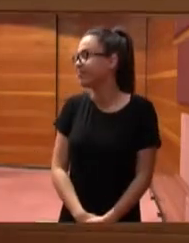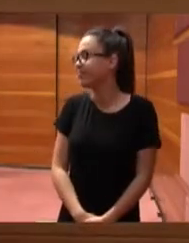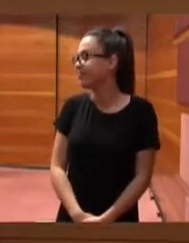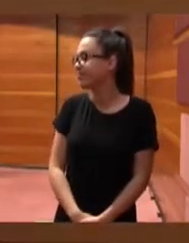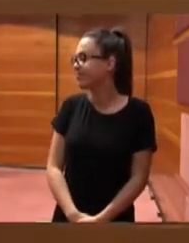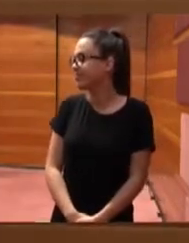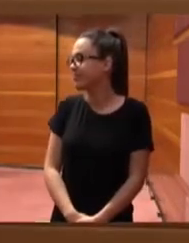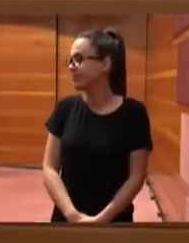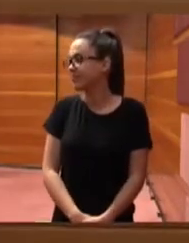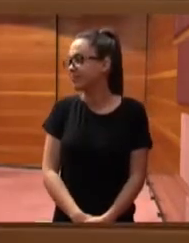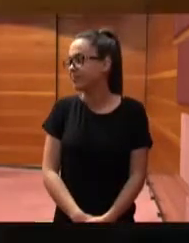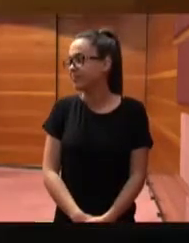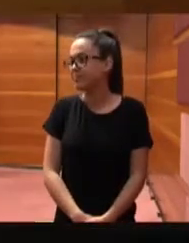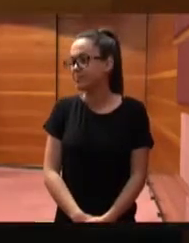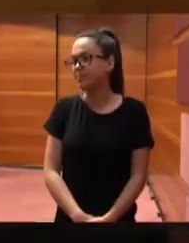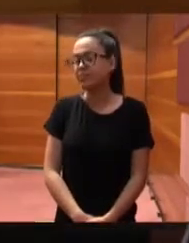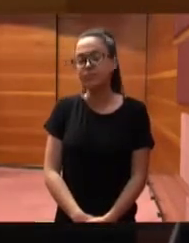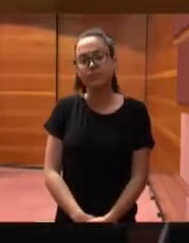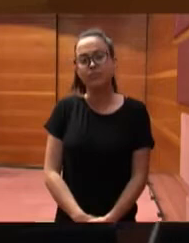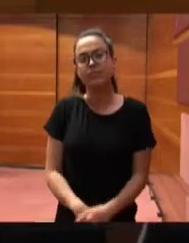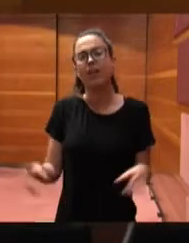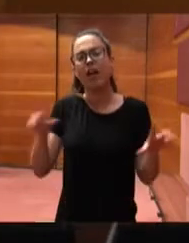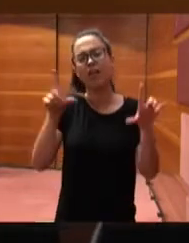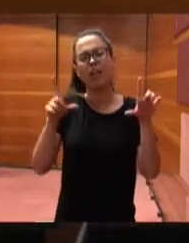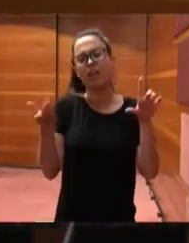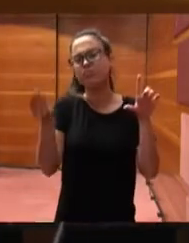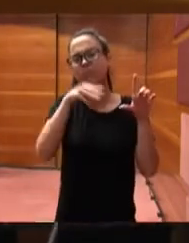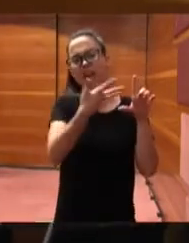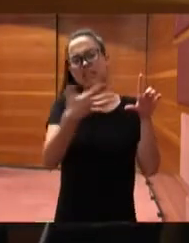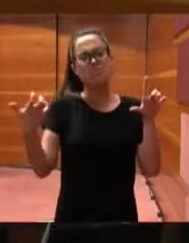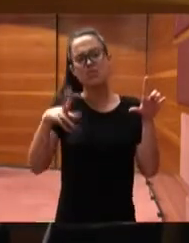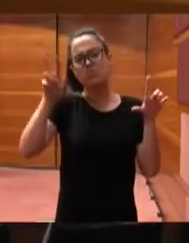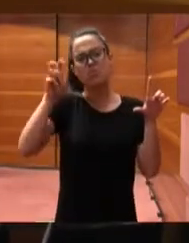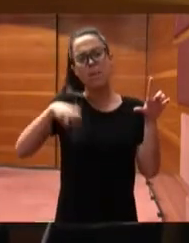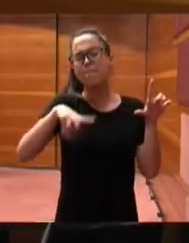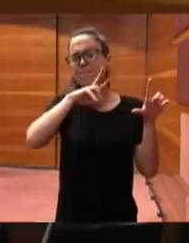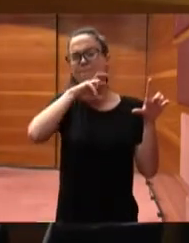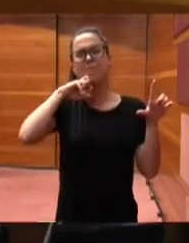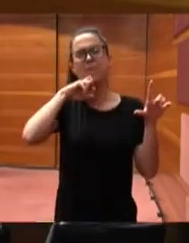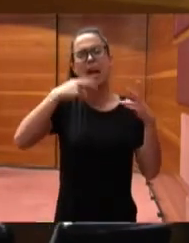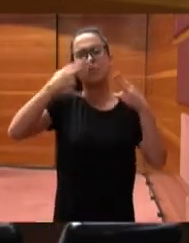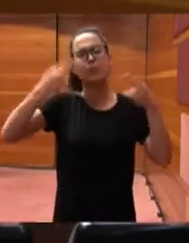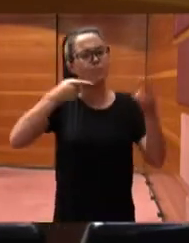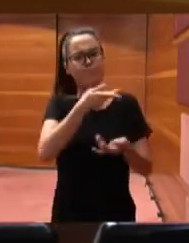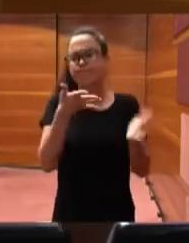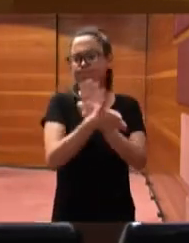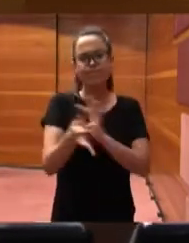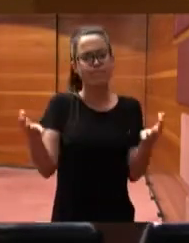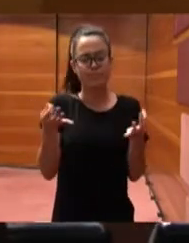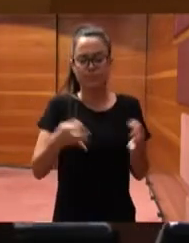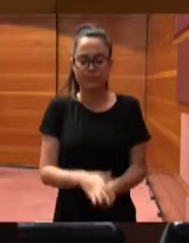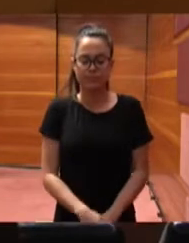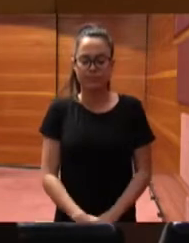Muy bien. Claro, y aquí he introducido una nueva expresión que también he dicho antes, valor público. ¿Qué es esto de valor público? Bueno, vamos a